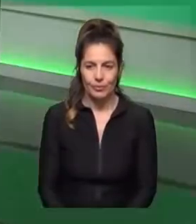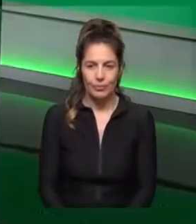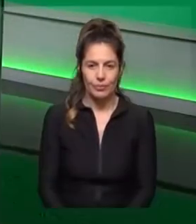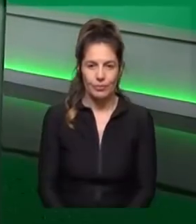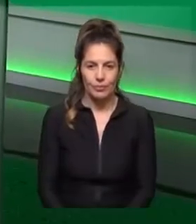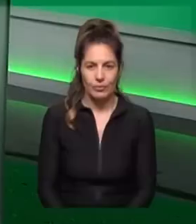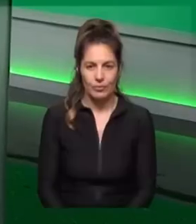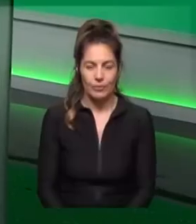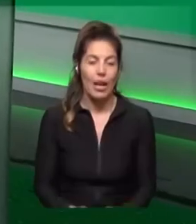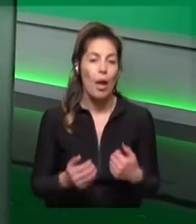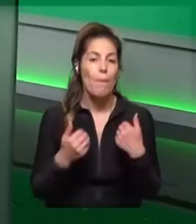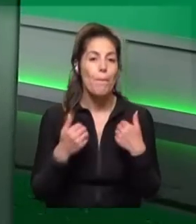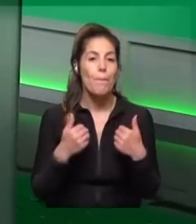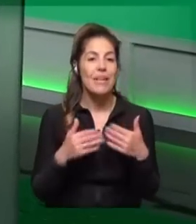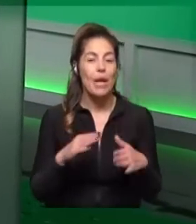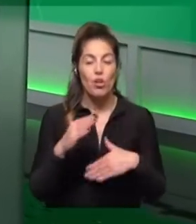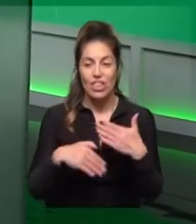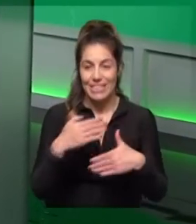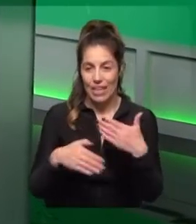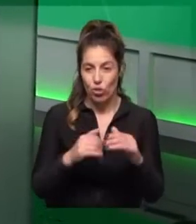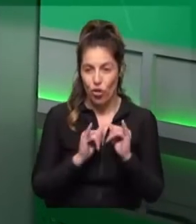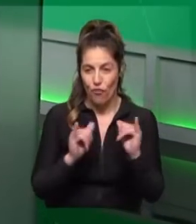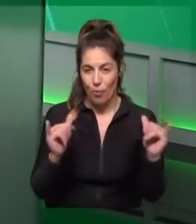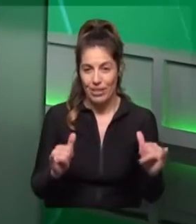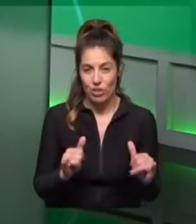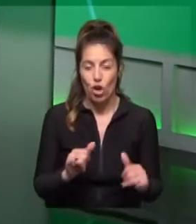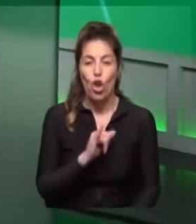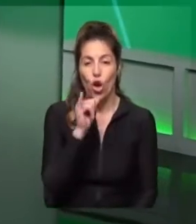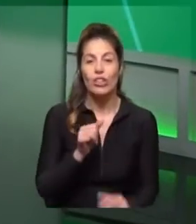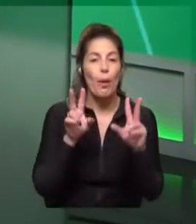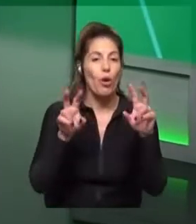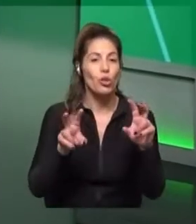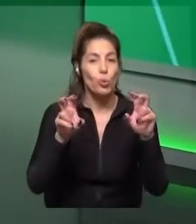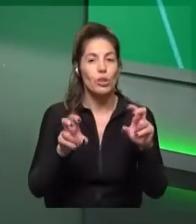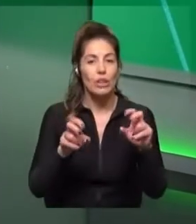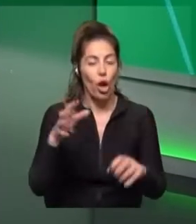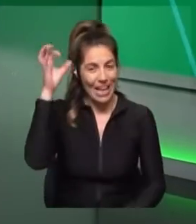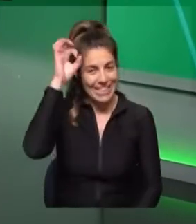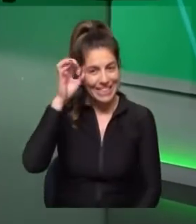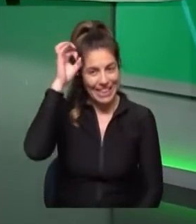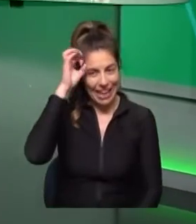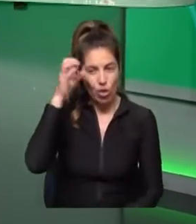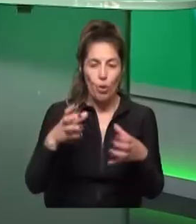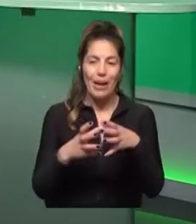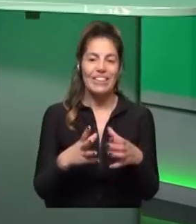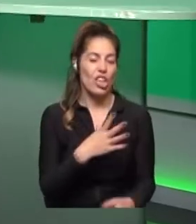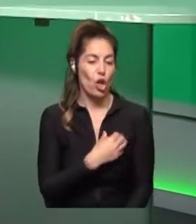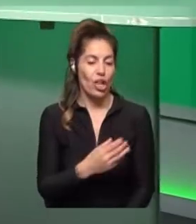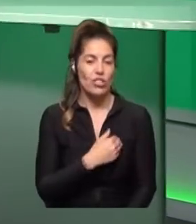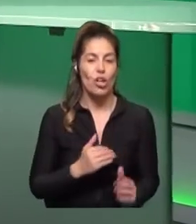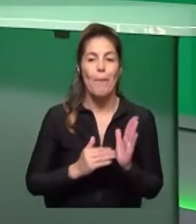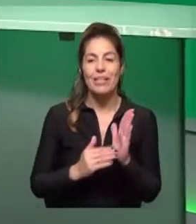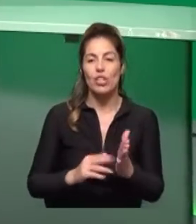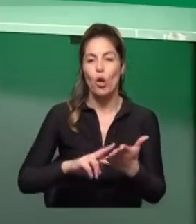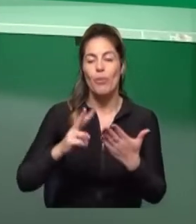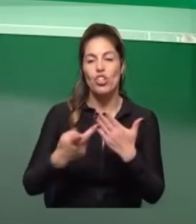bueno comenzamos el desarrollo de la información lo decíamos en la portada del senador del partido Nacional Jorge gandini presentó un proyecto de ley